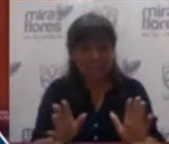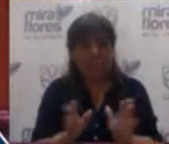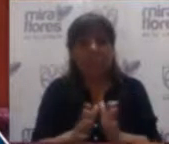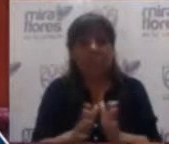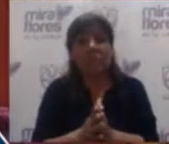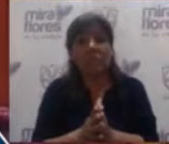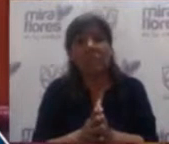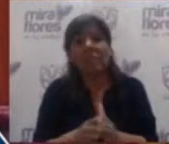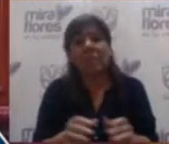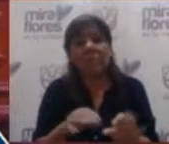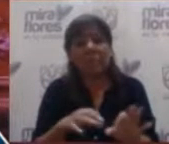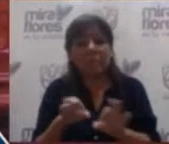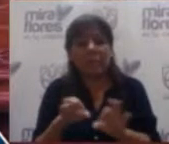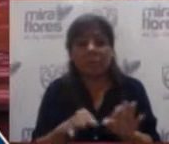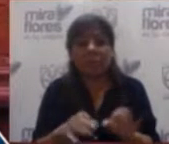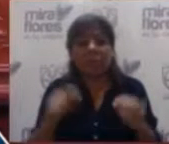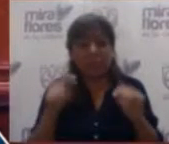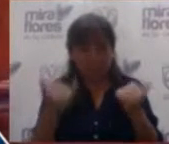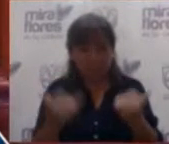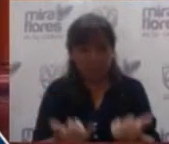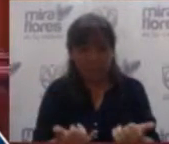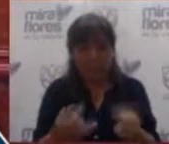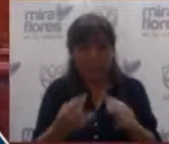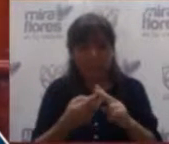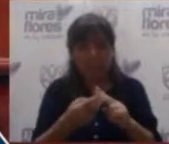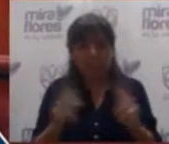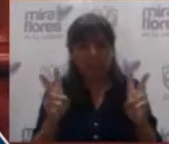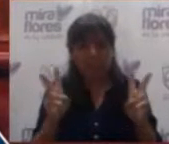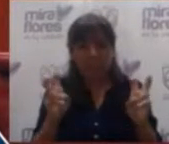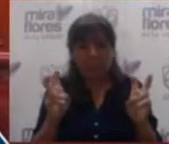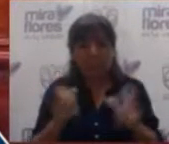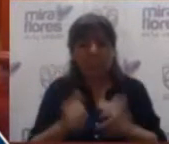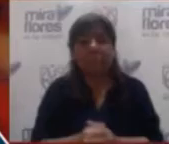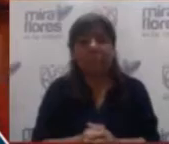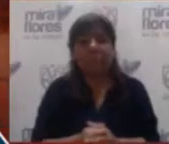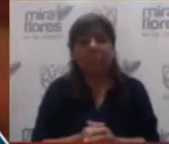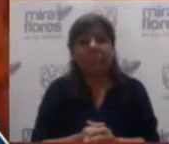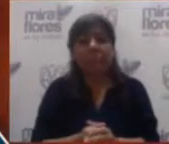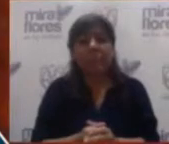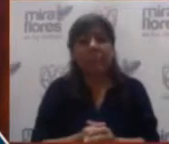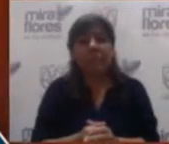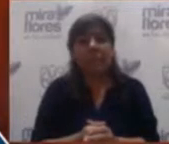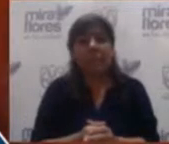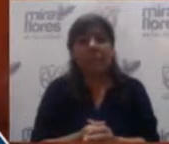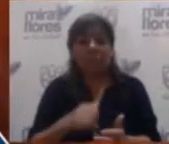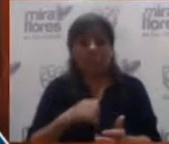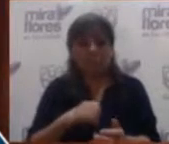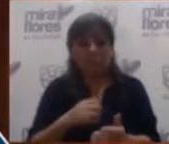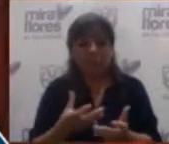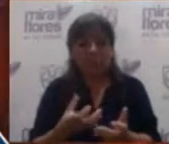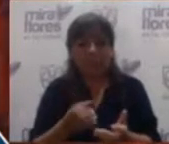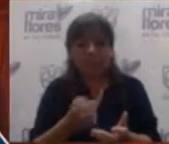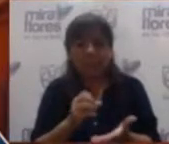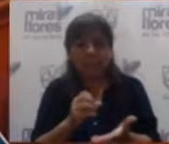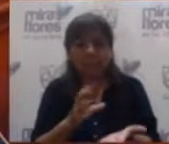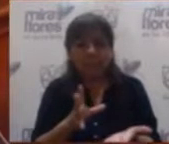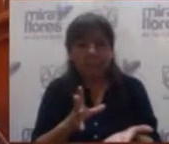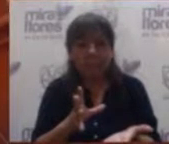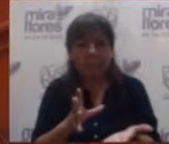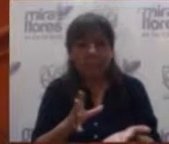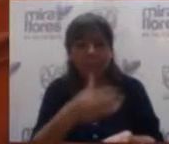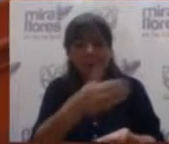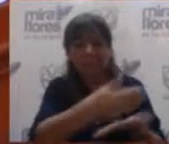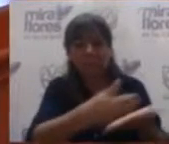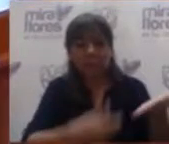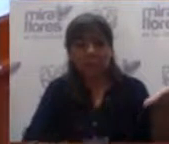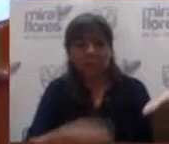vamos entonces, sí, sobre el tema. Sí, bueno, quería simplemente expresar que, por ejemplo, el acta del día 26, yo